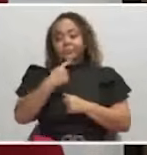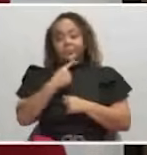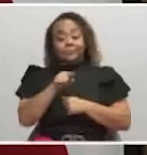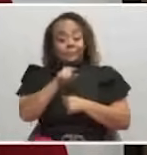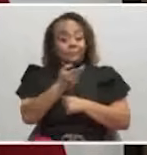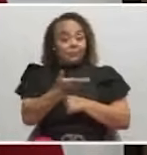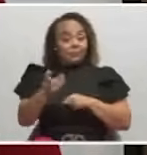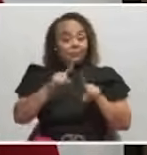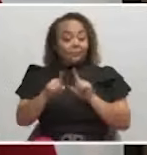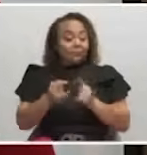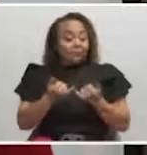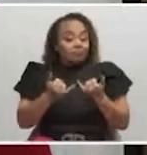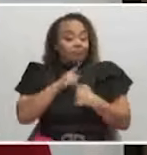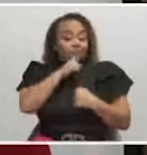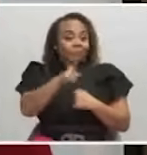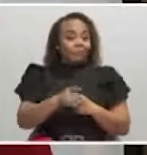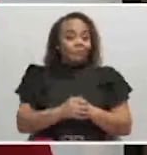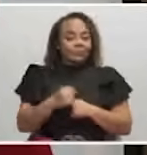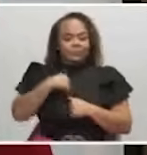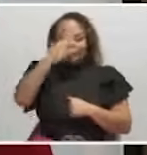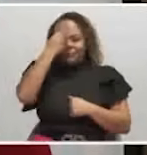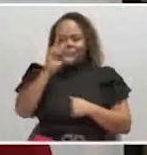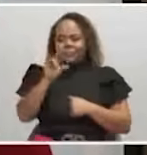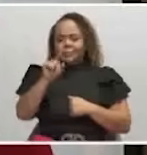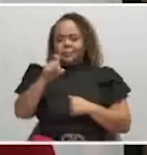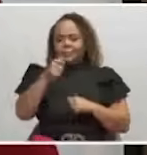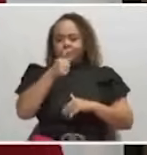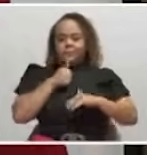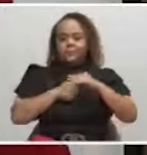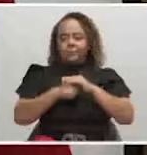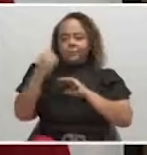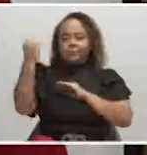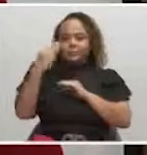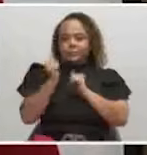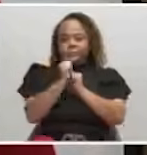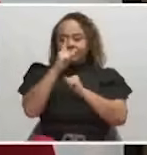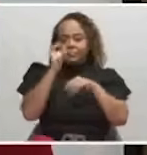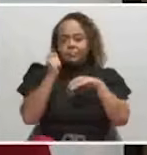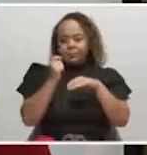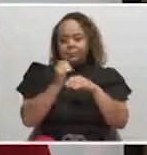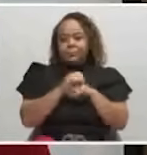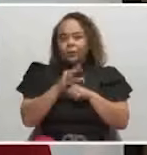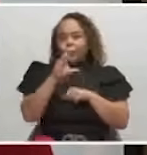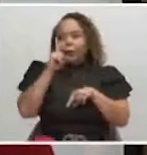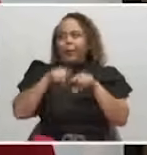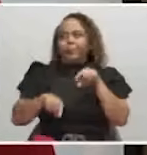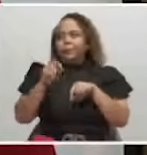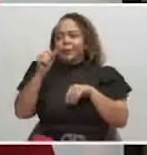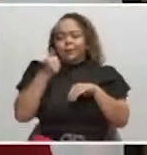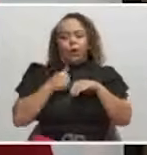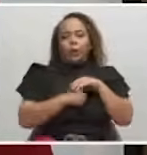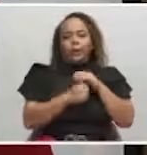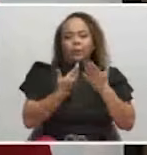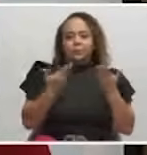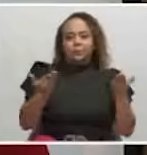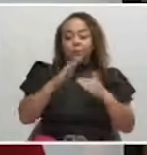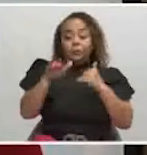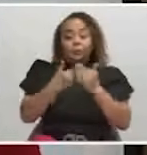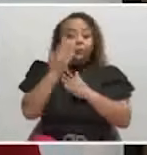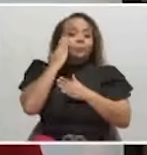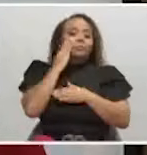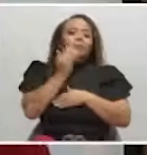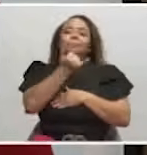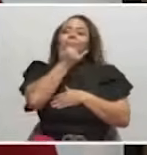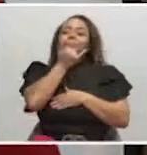pero es la realidad. Yo creo que no hay que esconder el sol con un dedo. Yo creo que todos sabemos lo que está